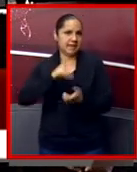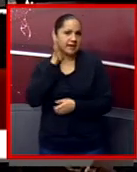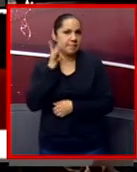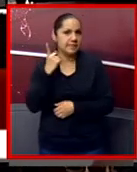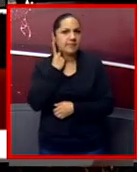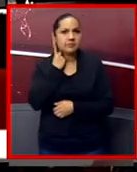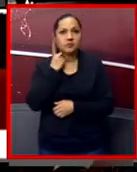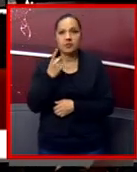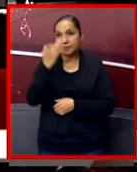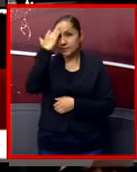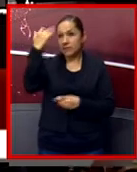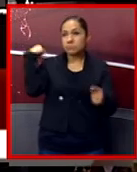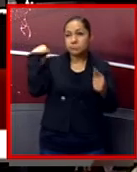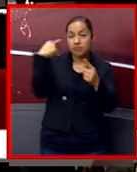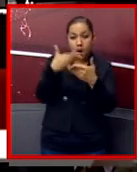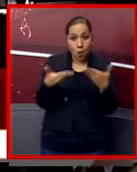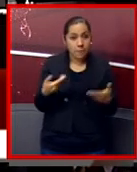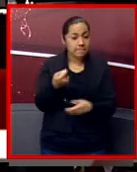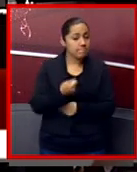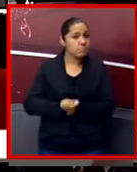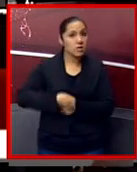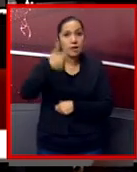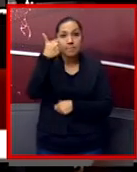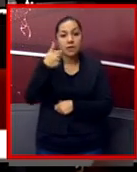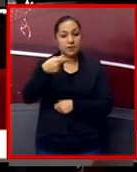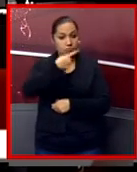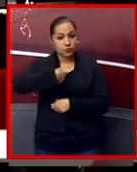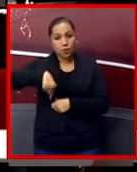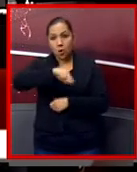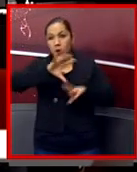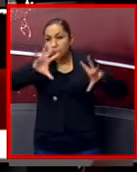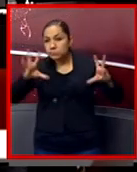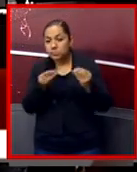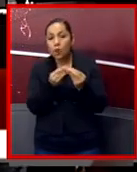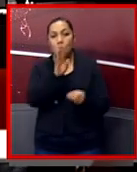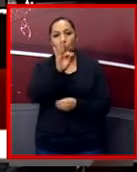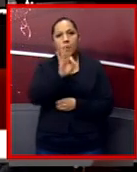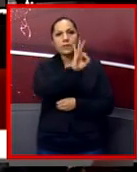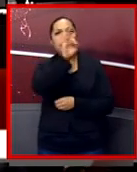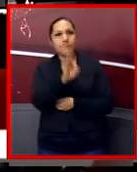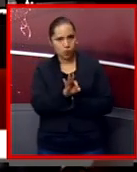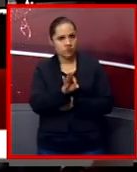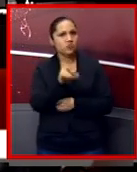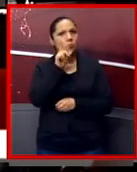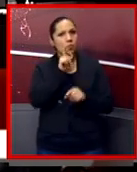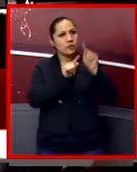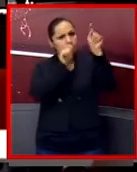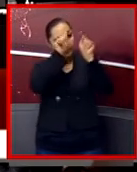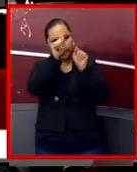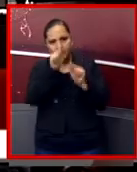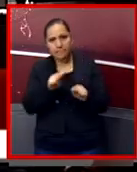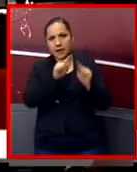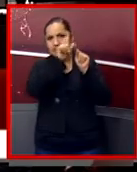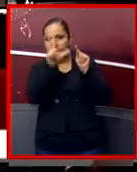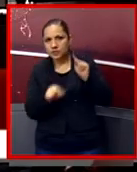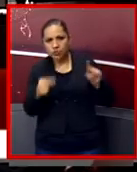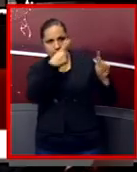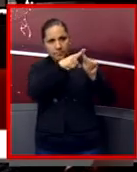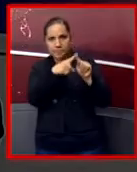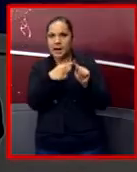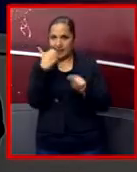la historia somos más del 40% de la representación nacional y vamos por el